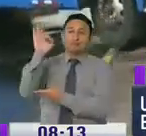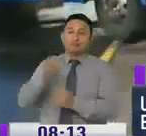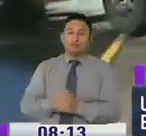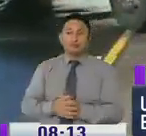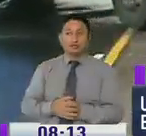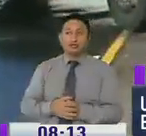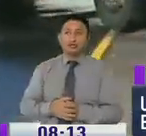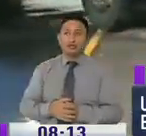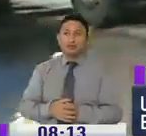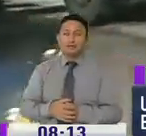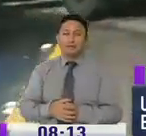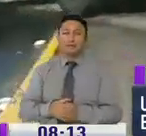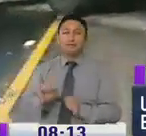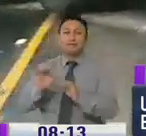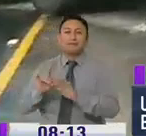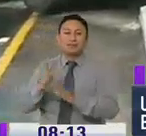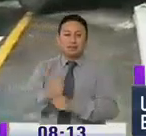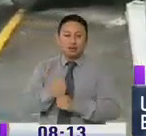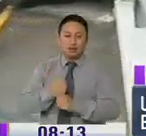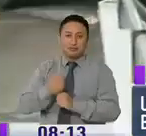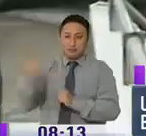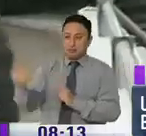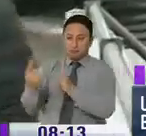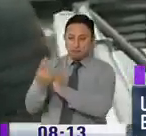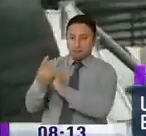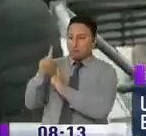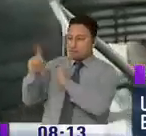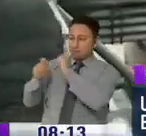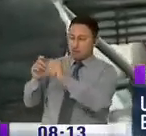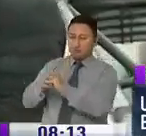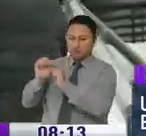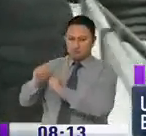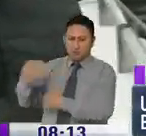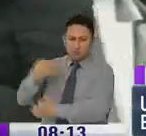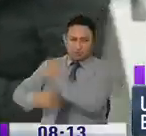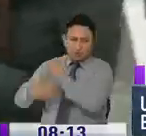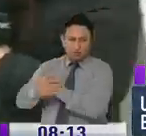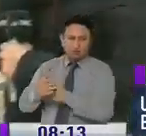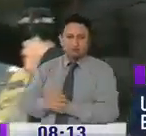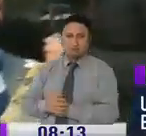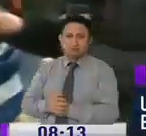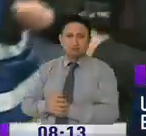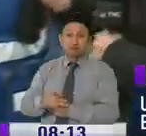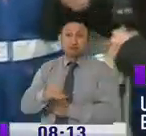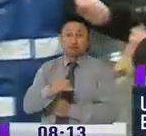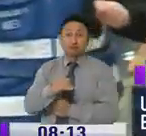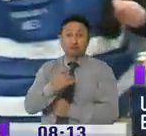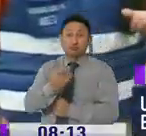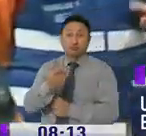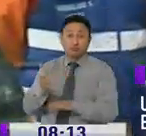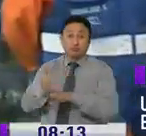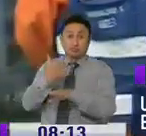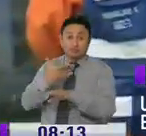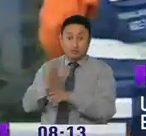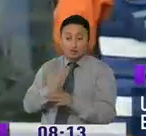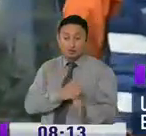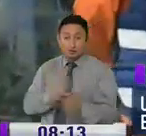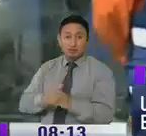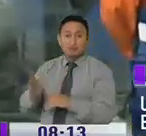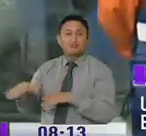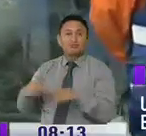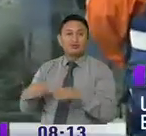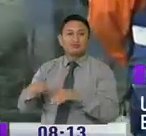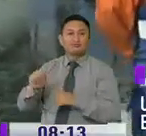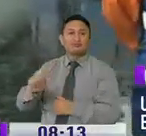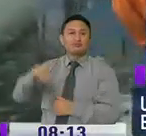de Seguridad del Distrito Metropolitano de Quito para que nos amplíe la información. Ustedes han realizado un procedimiento en coordinación con